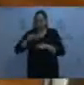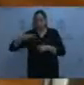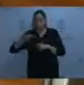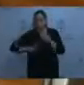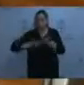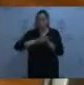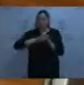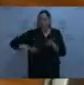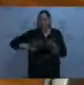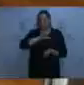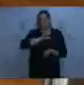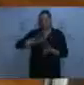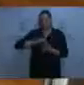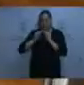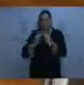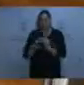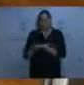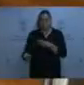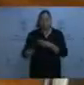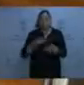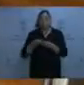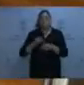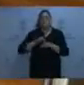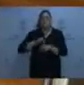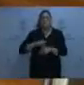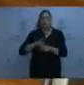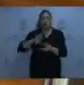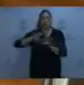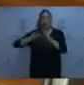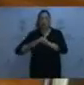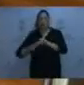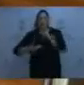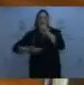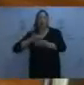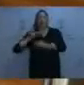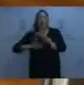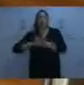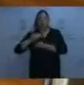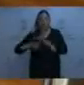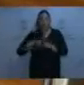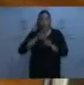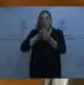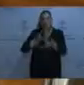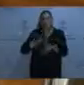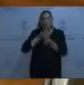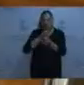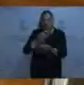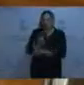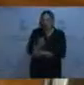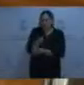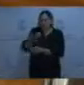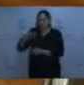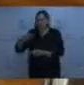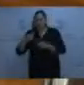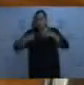individualizados, elaborar los manuales de aplicación, determinar los procedimientos de información sobre los resultados a las